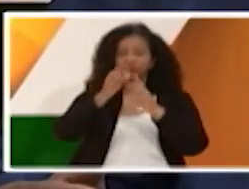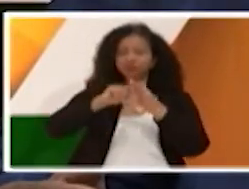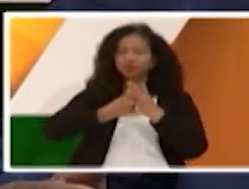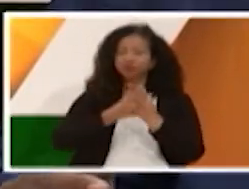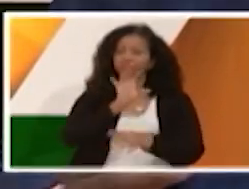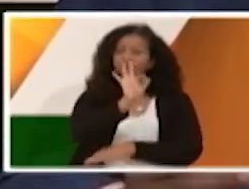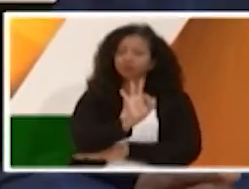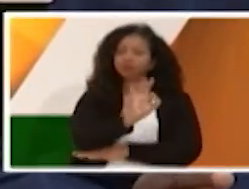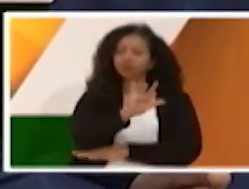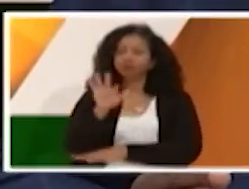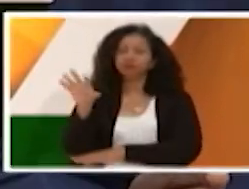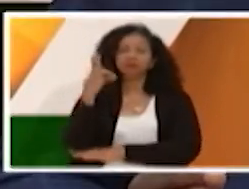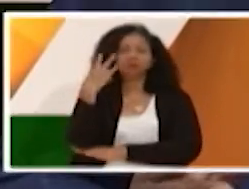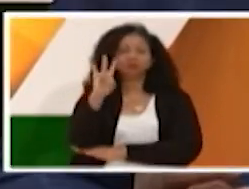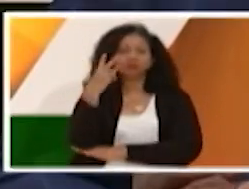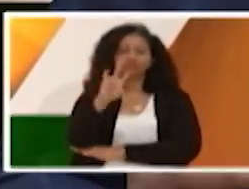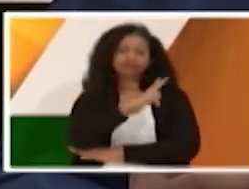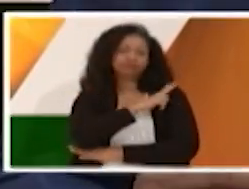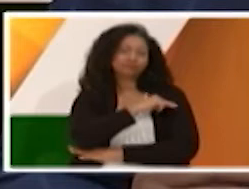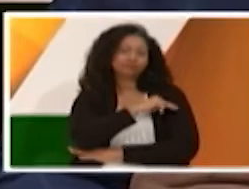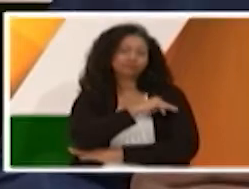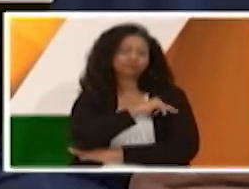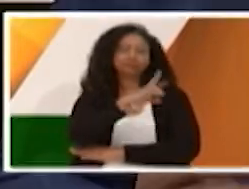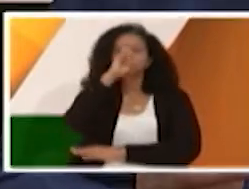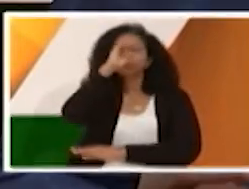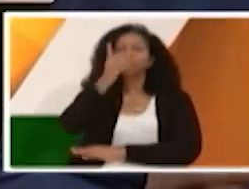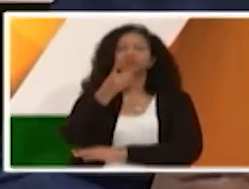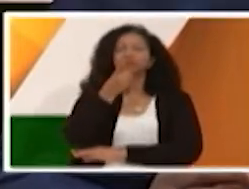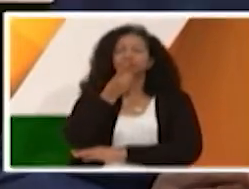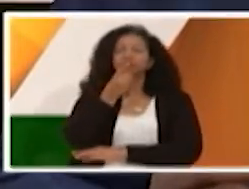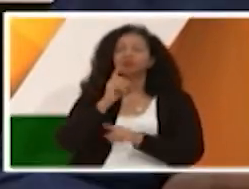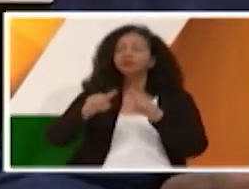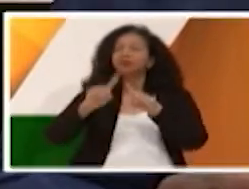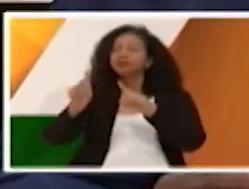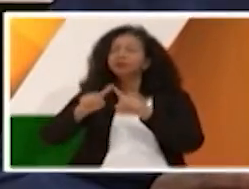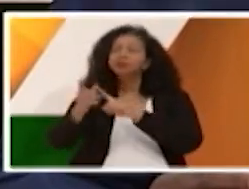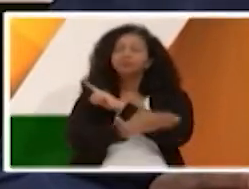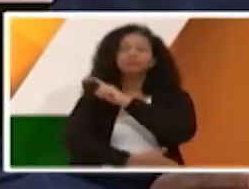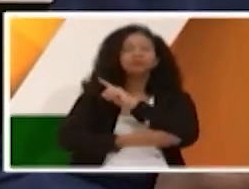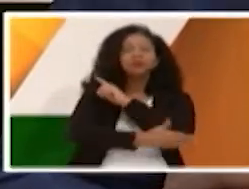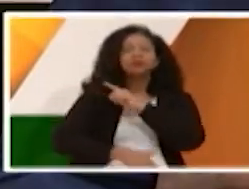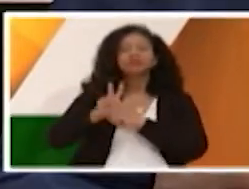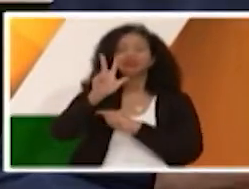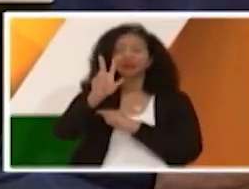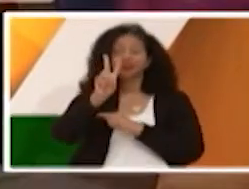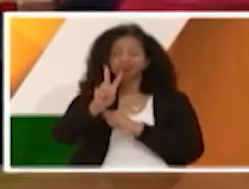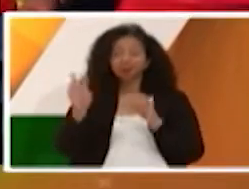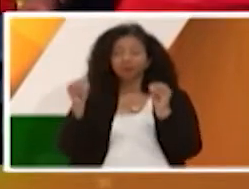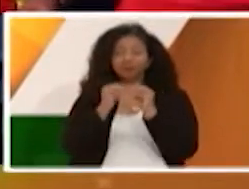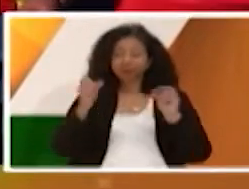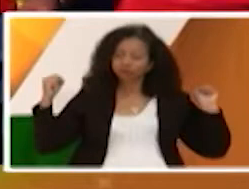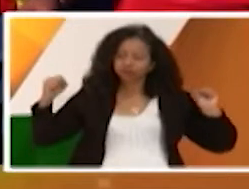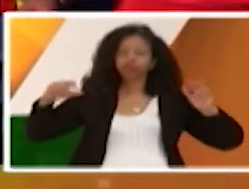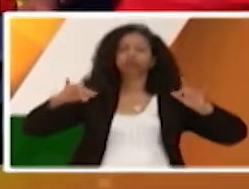de noviembre en la República Dominicana, donde van a venir más de 32 países para celebrar ese mundial en